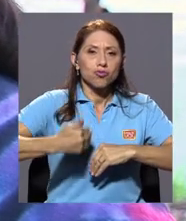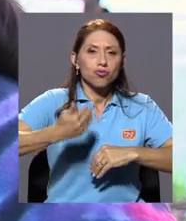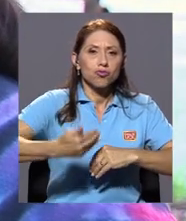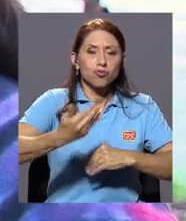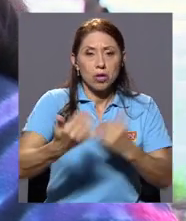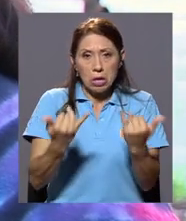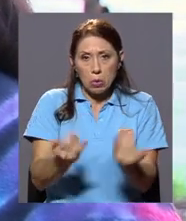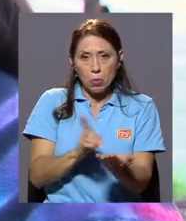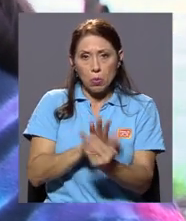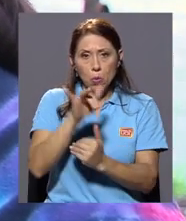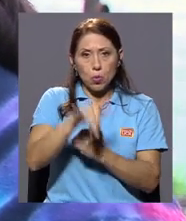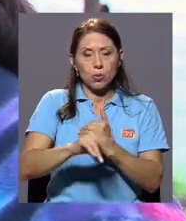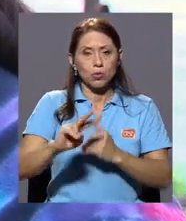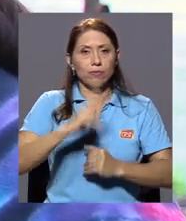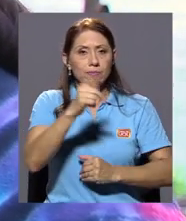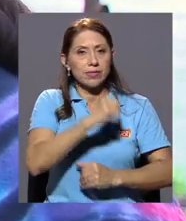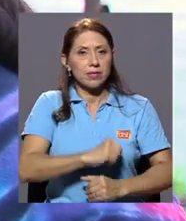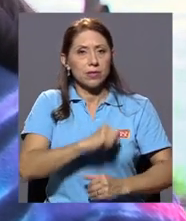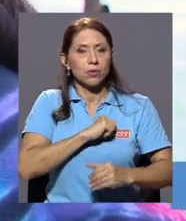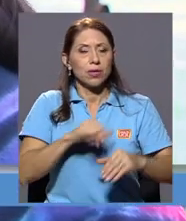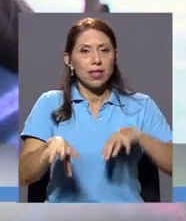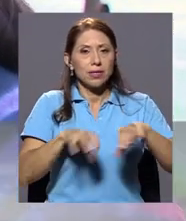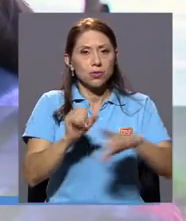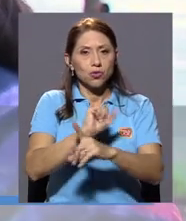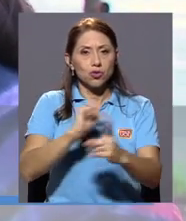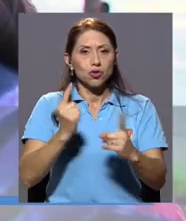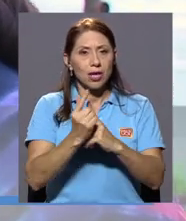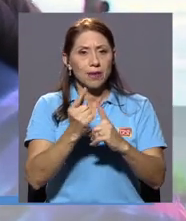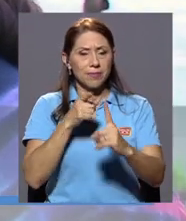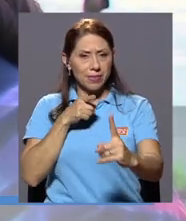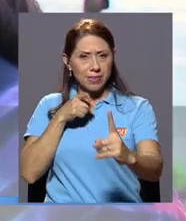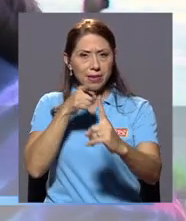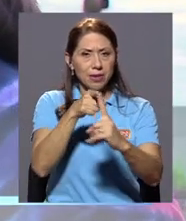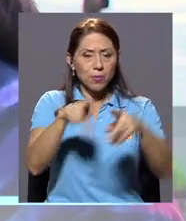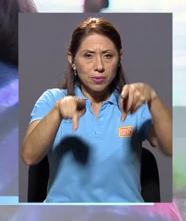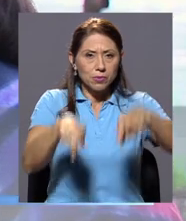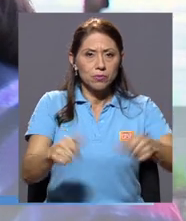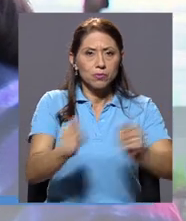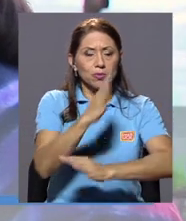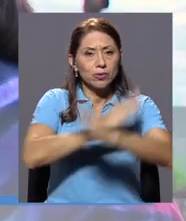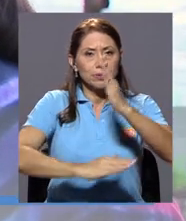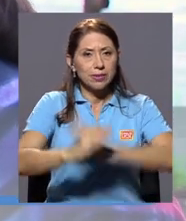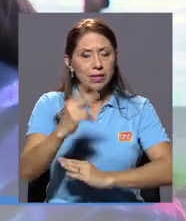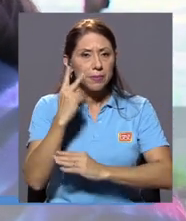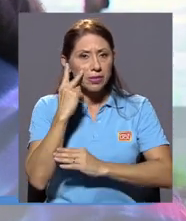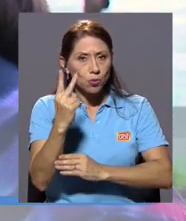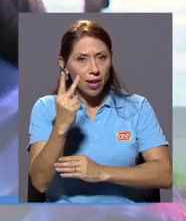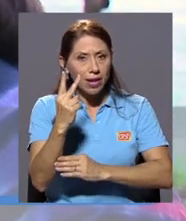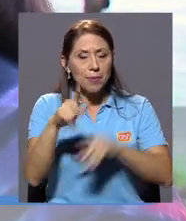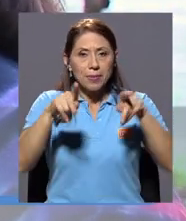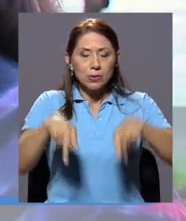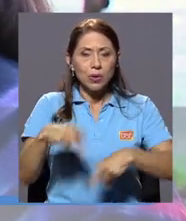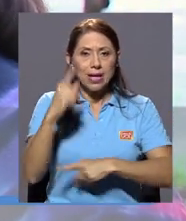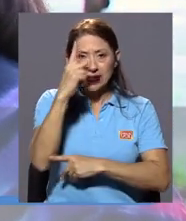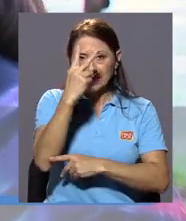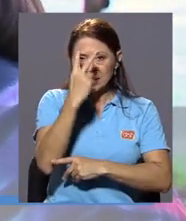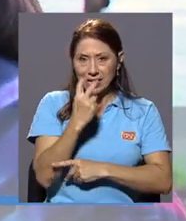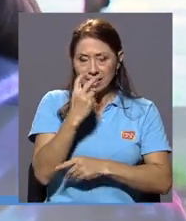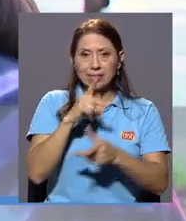proyecto de la Vicerrectoría de Acción Social. Está dirigido a personas con discapacidad visual, ciegos y baja